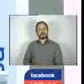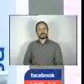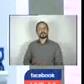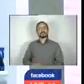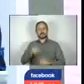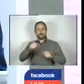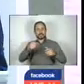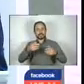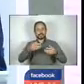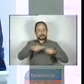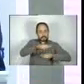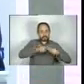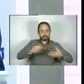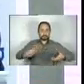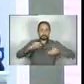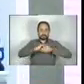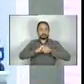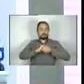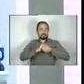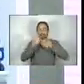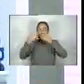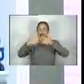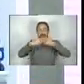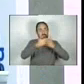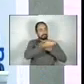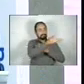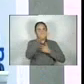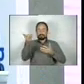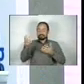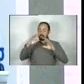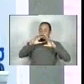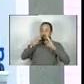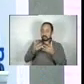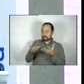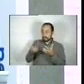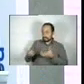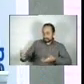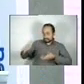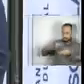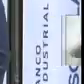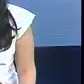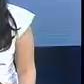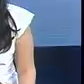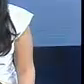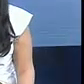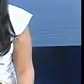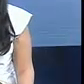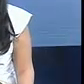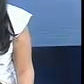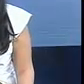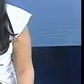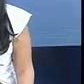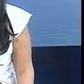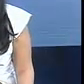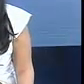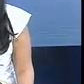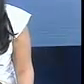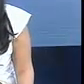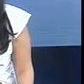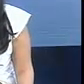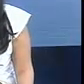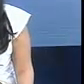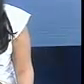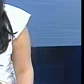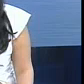socio de negocios que cualquier empresario del mundo quisiera tener. disfruta las promociones de